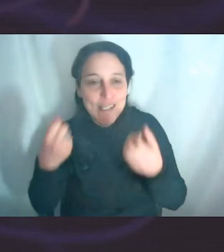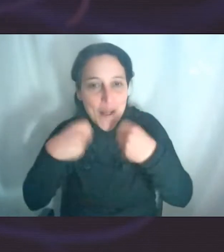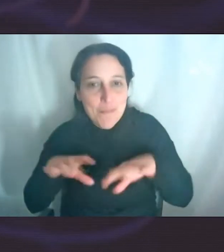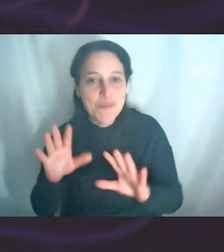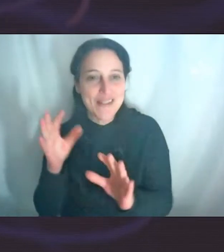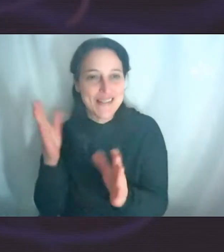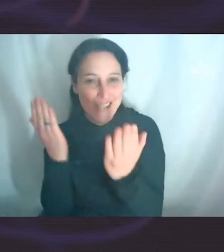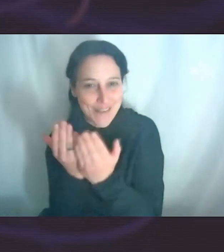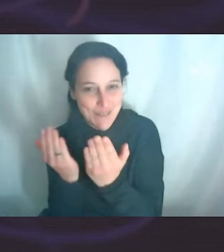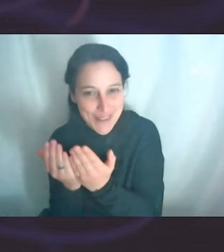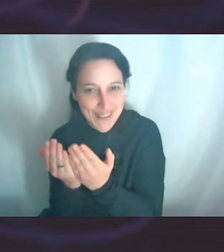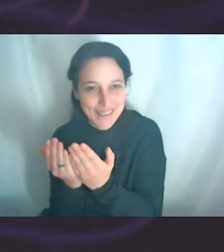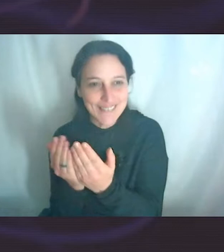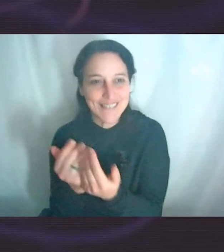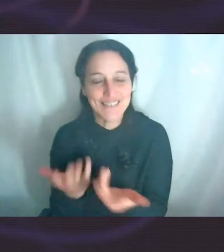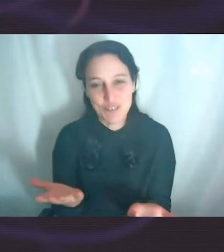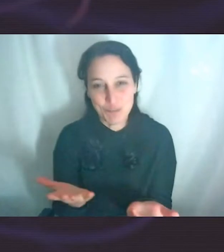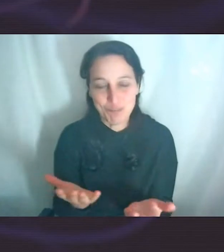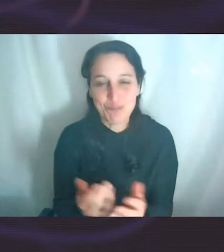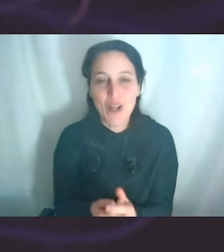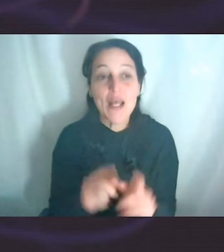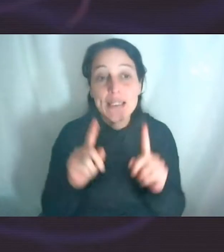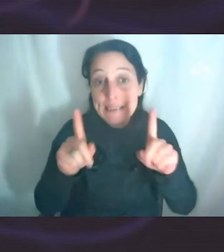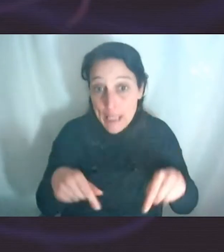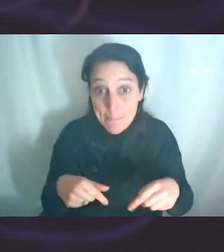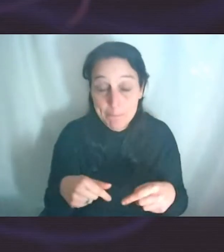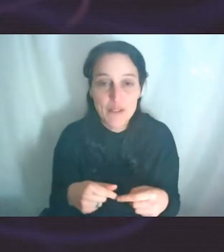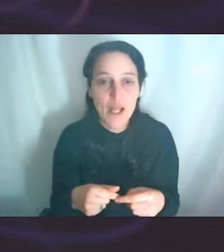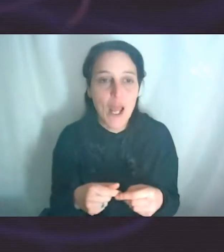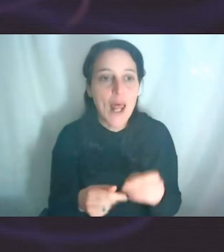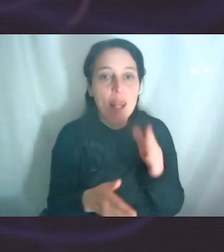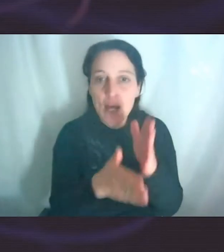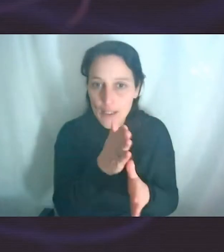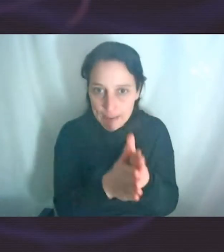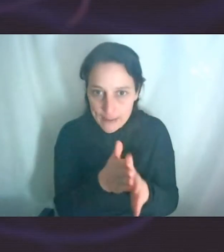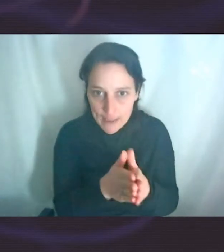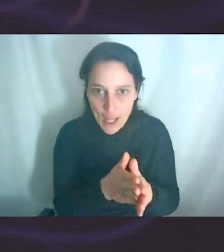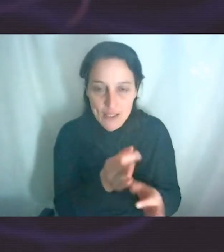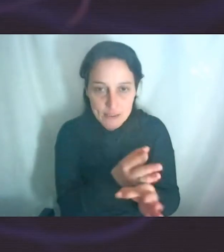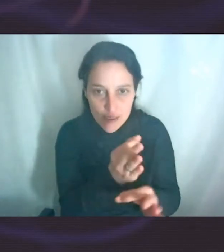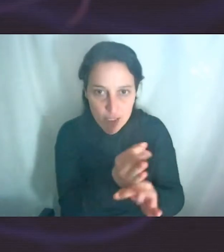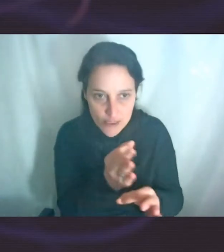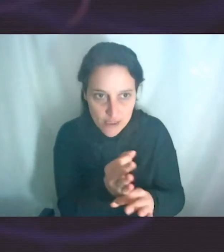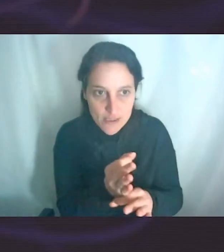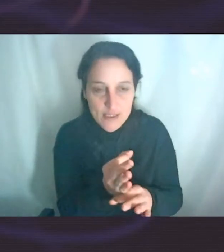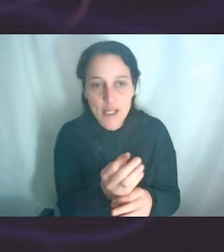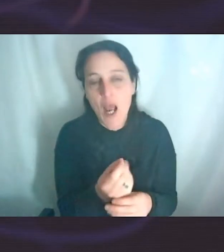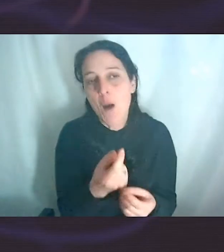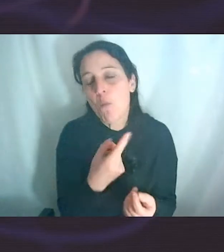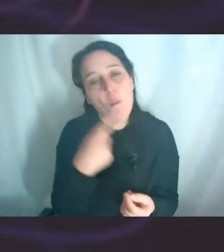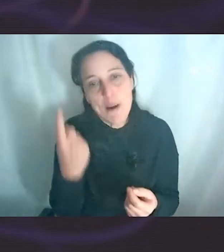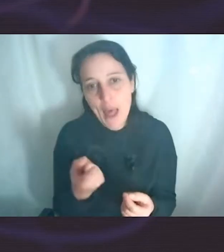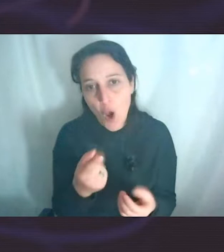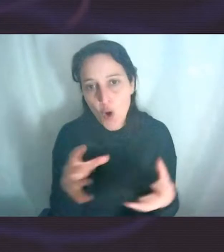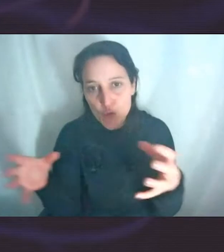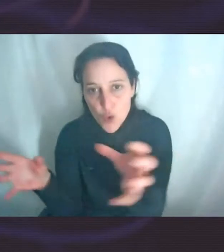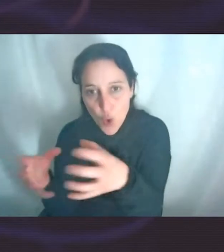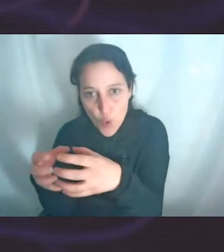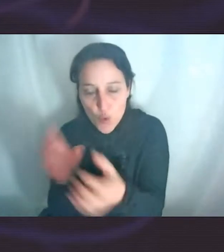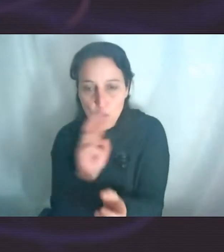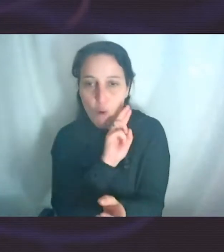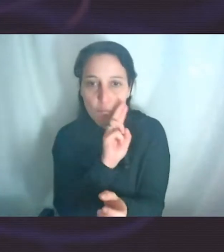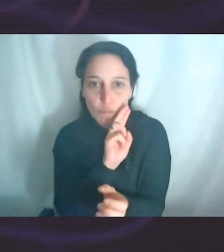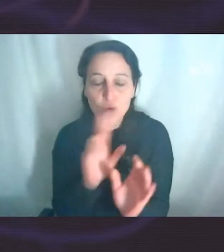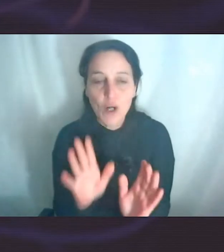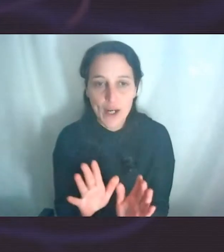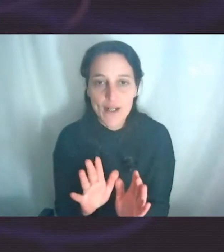del 100%, que es otra forma de acceder para mujeres que forman parte de ONGs, ¿no? Es otra de las formas de acceso que tenemos para estas mujeres